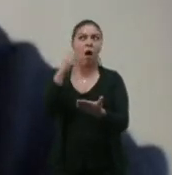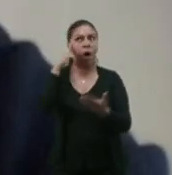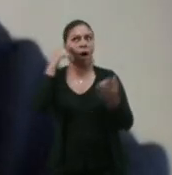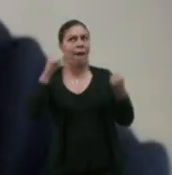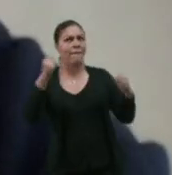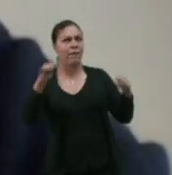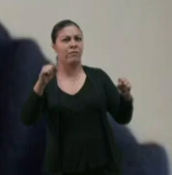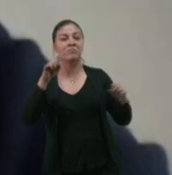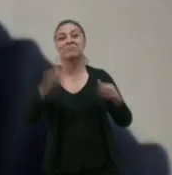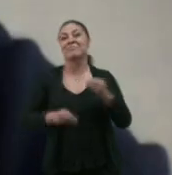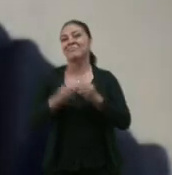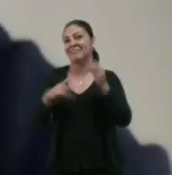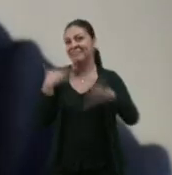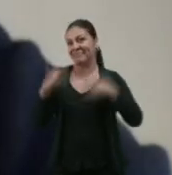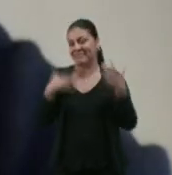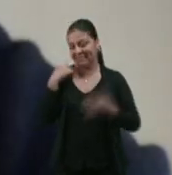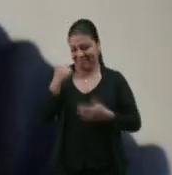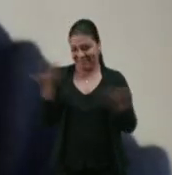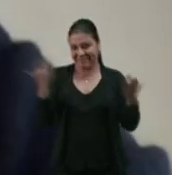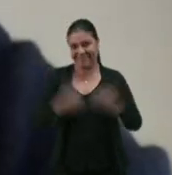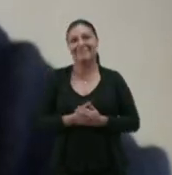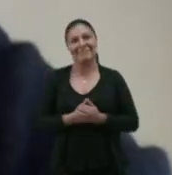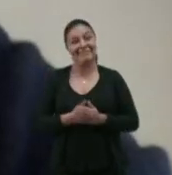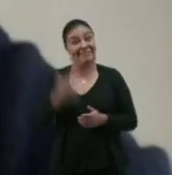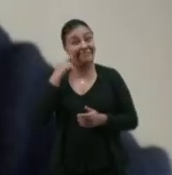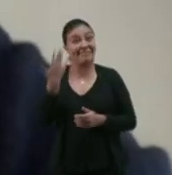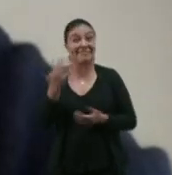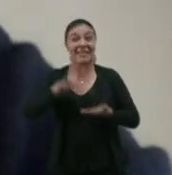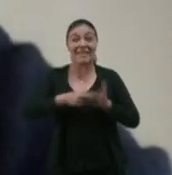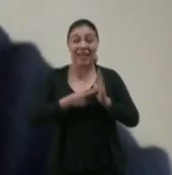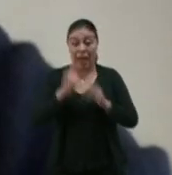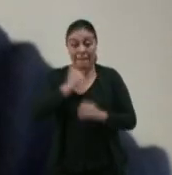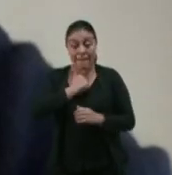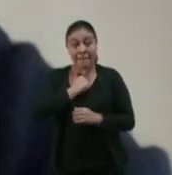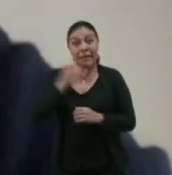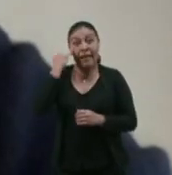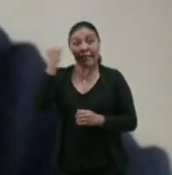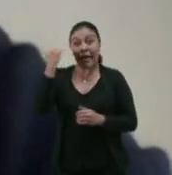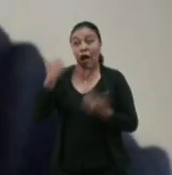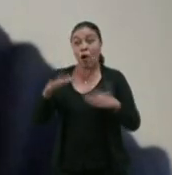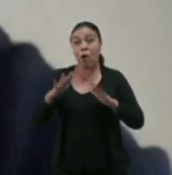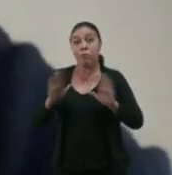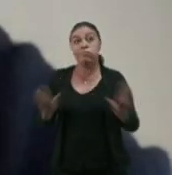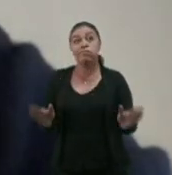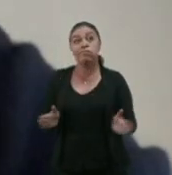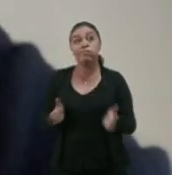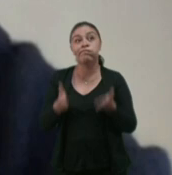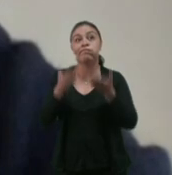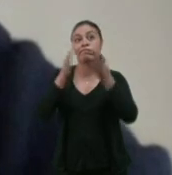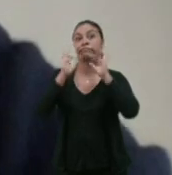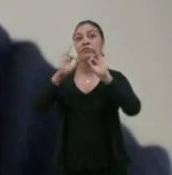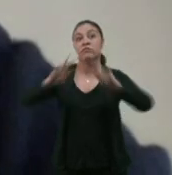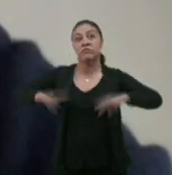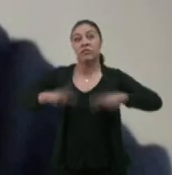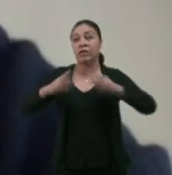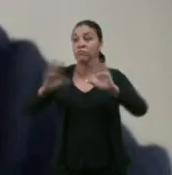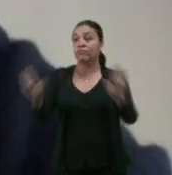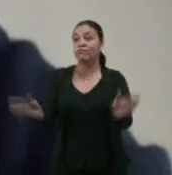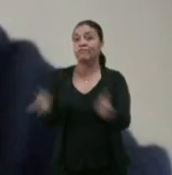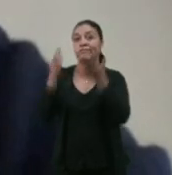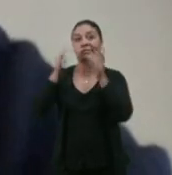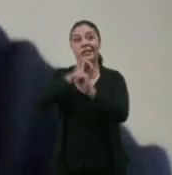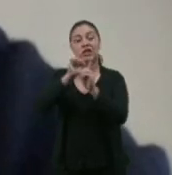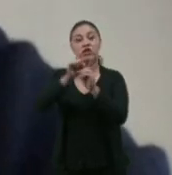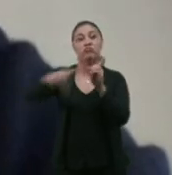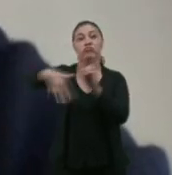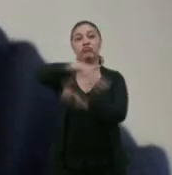divertido, sobre todo si uno está dándole vida a una idea que le está mejorando la vida a la gente, está mejorando la sociedad de alguna manera u otra.